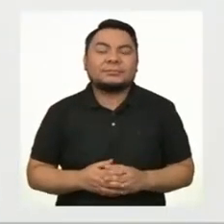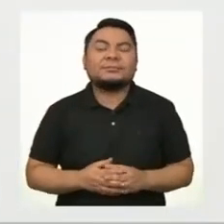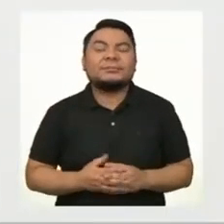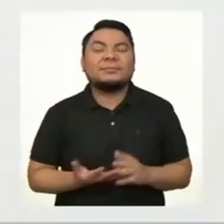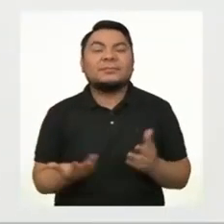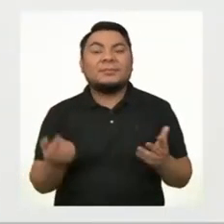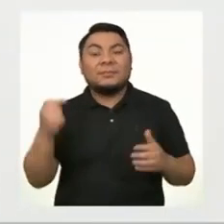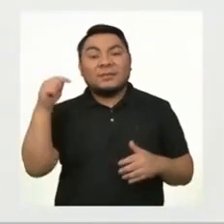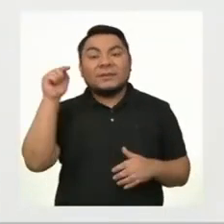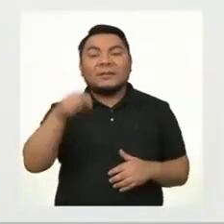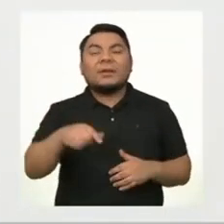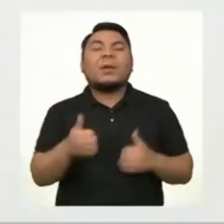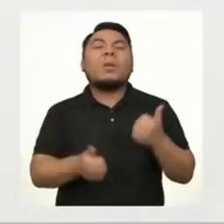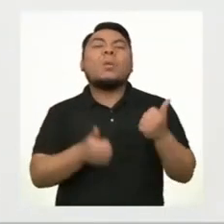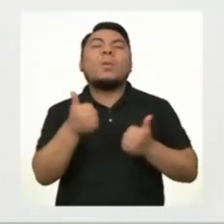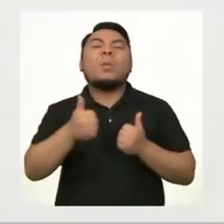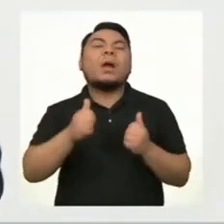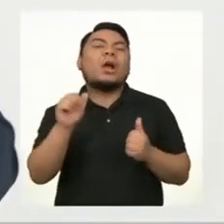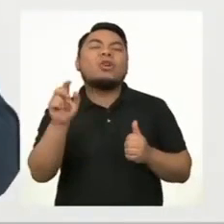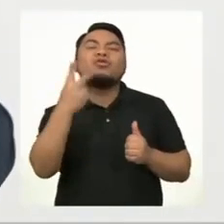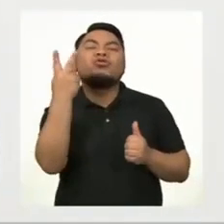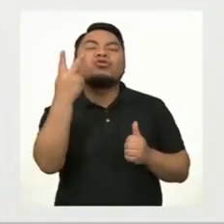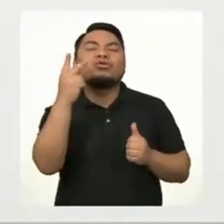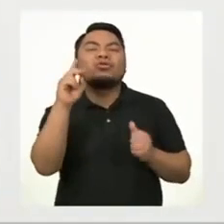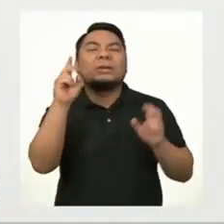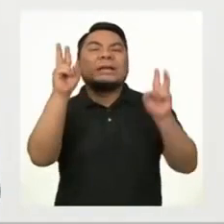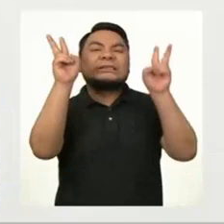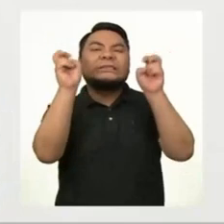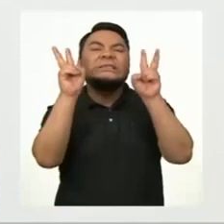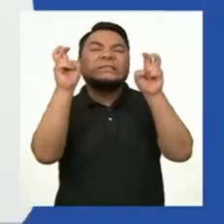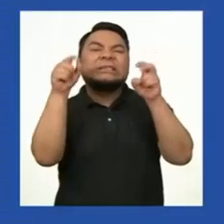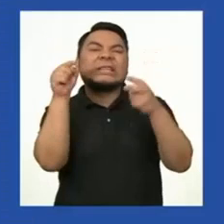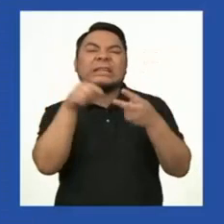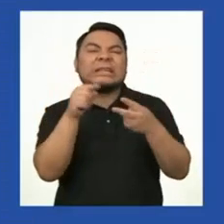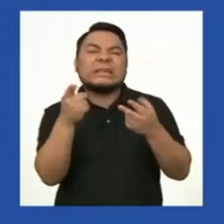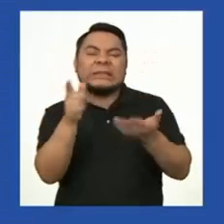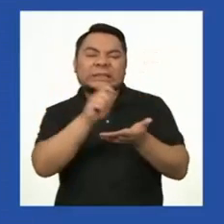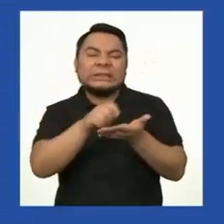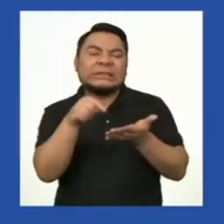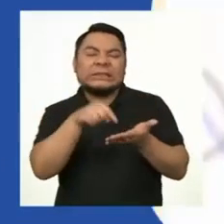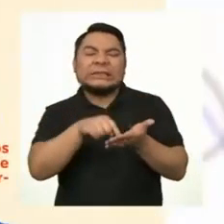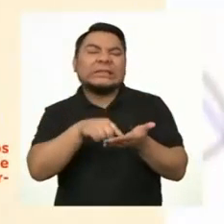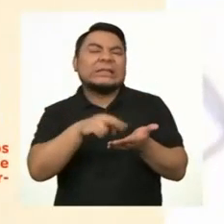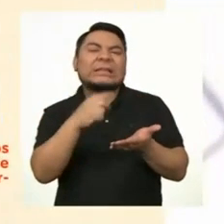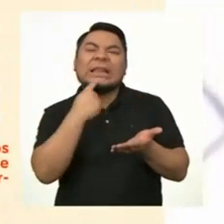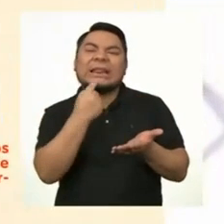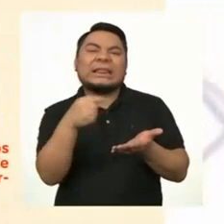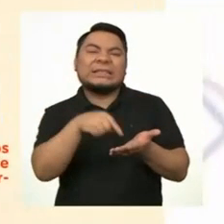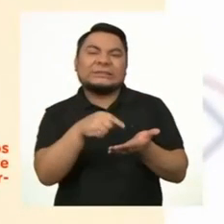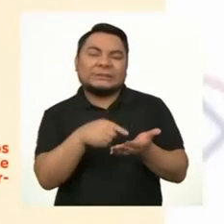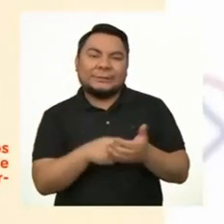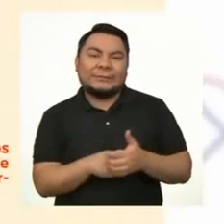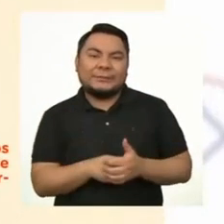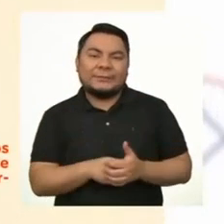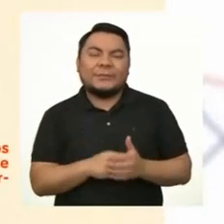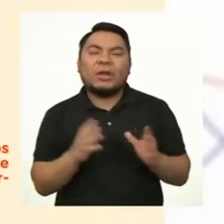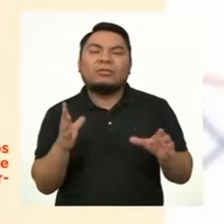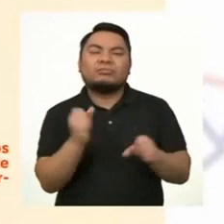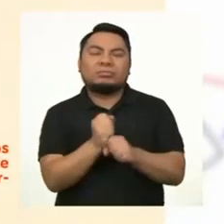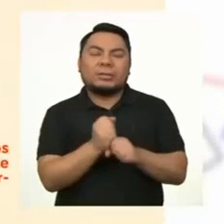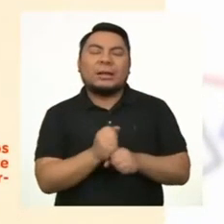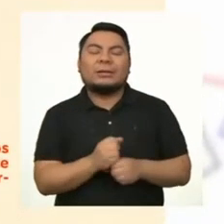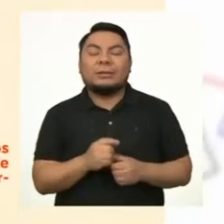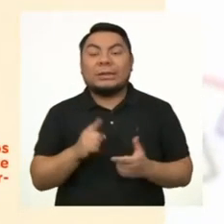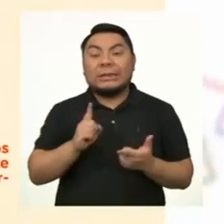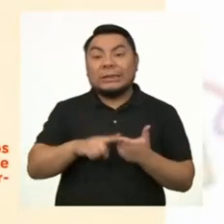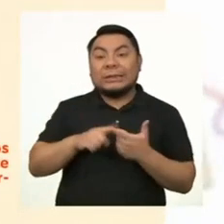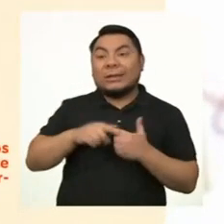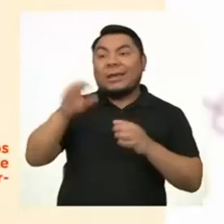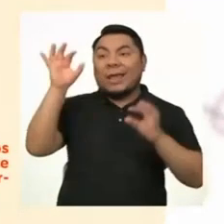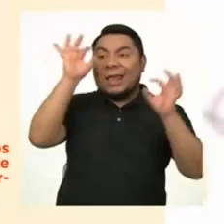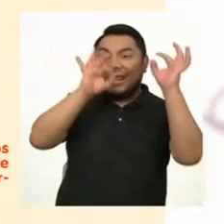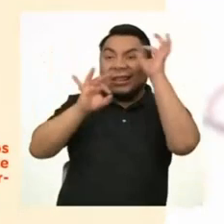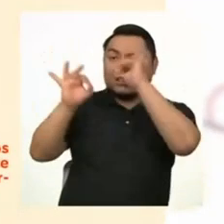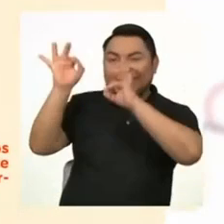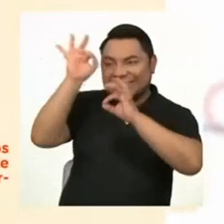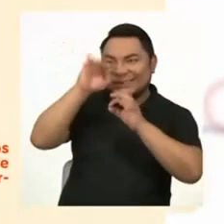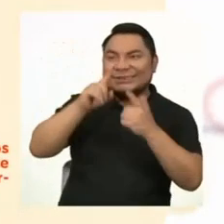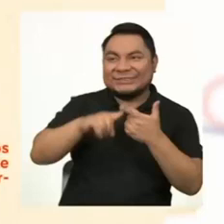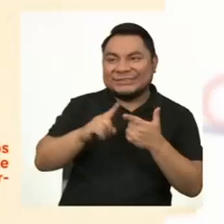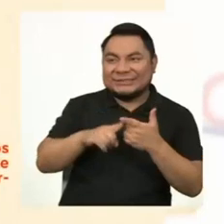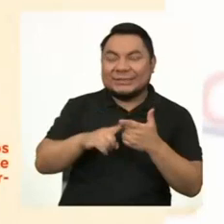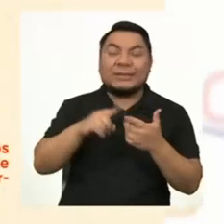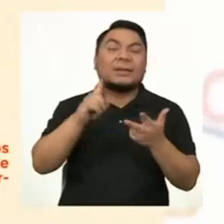Aquí, ¿cuál es el subtema? ¿De qué trata el párrafo? Las distracciones. ¿Y la idea